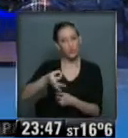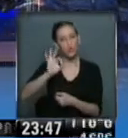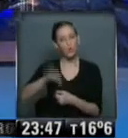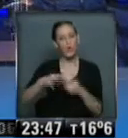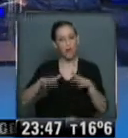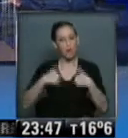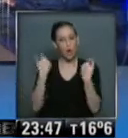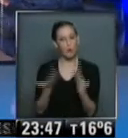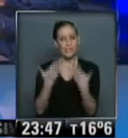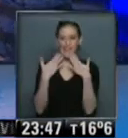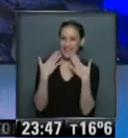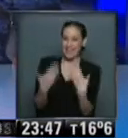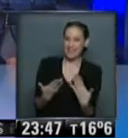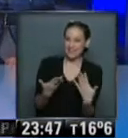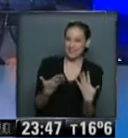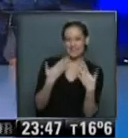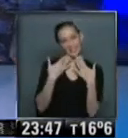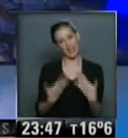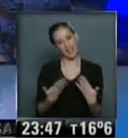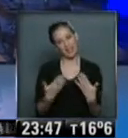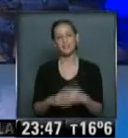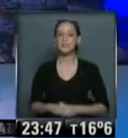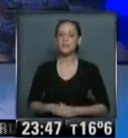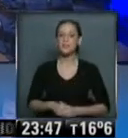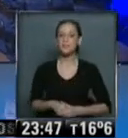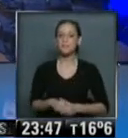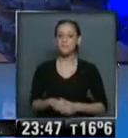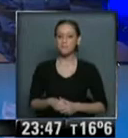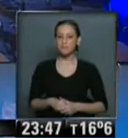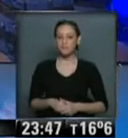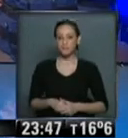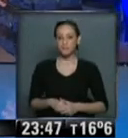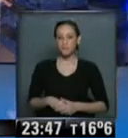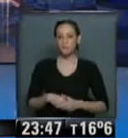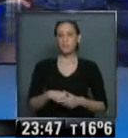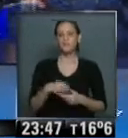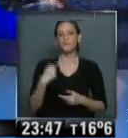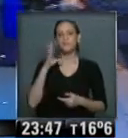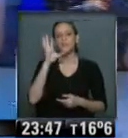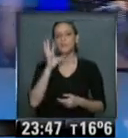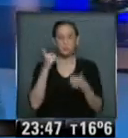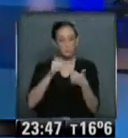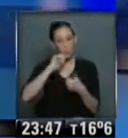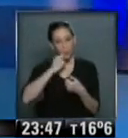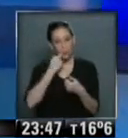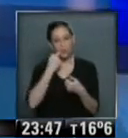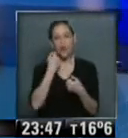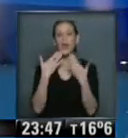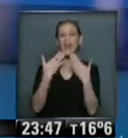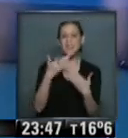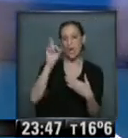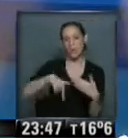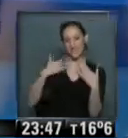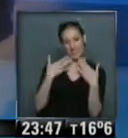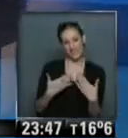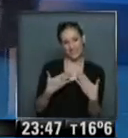lo supo aprovechar. Gracias, no, un placer por esto. Realmente. Un gusto, una cosita linda si no lo conocían. Gracias por